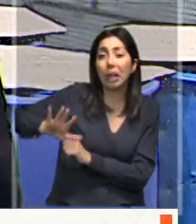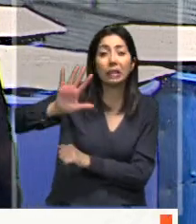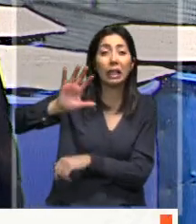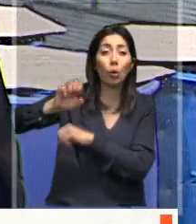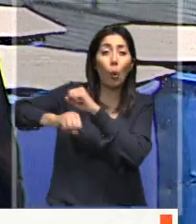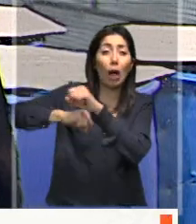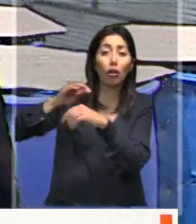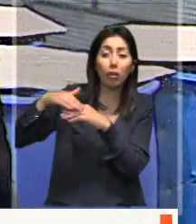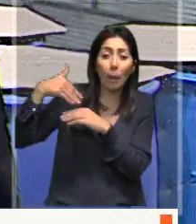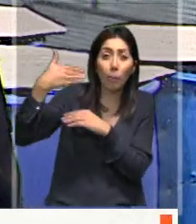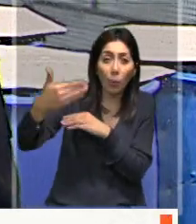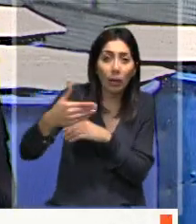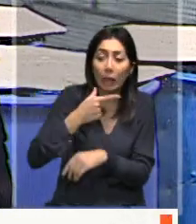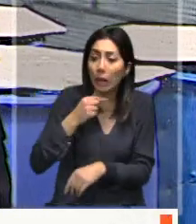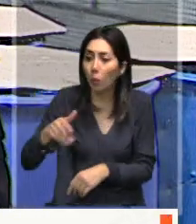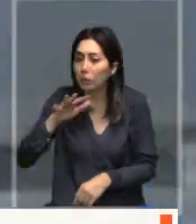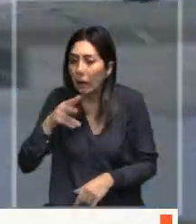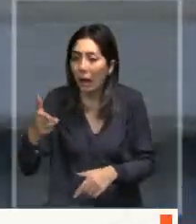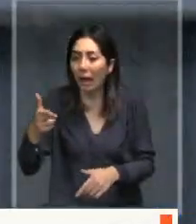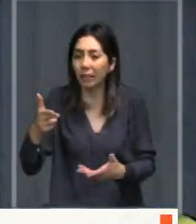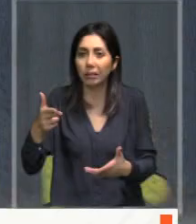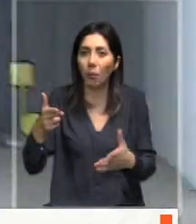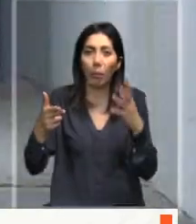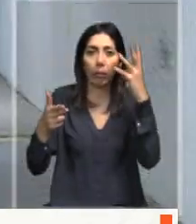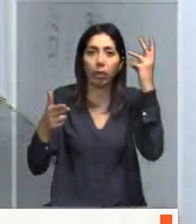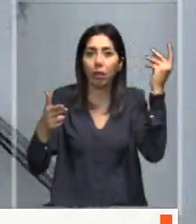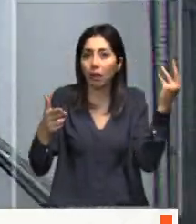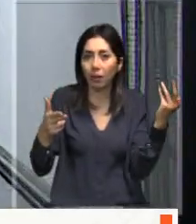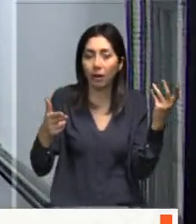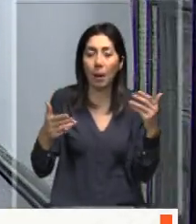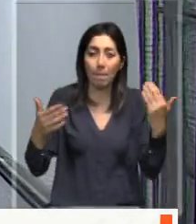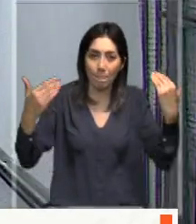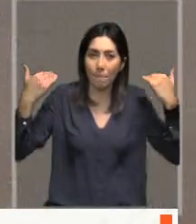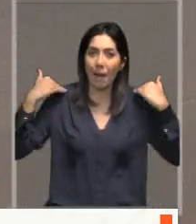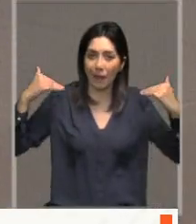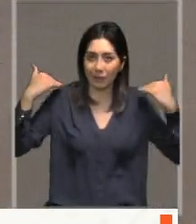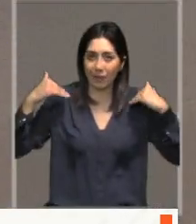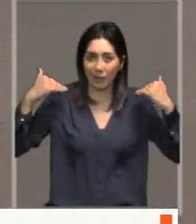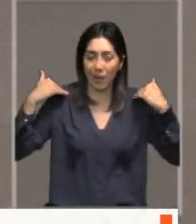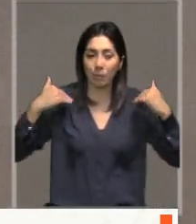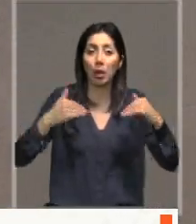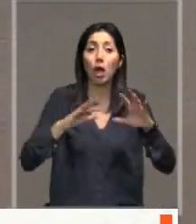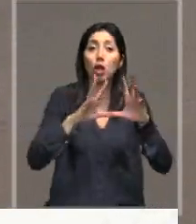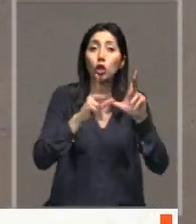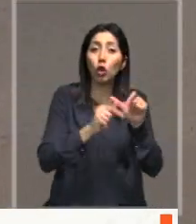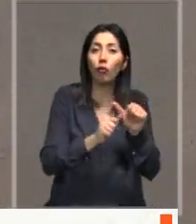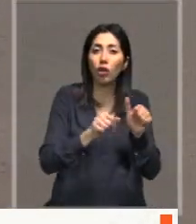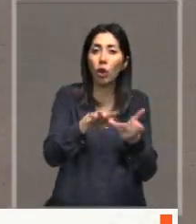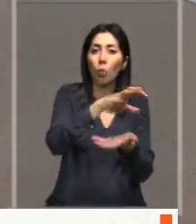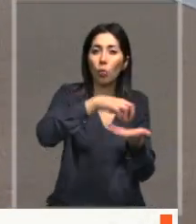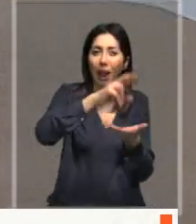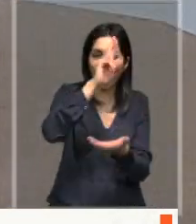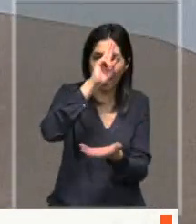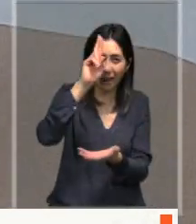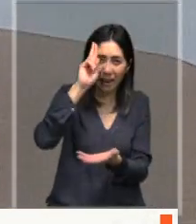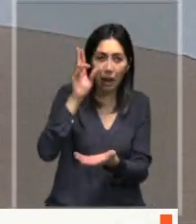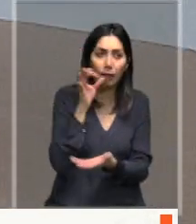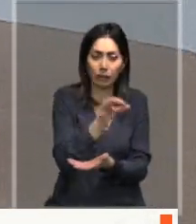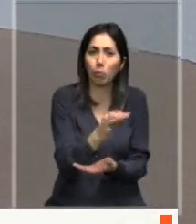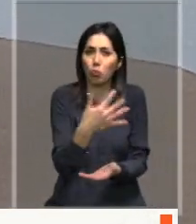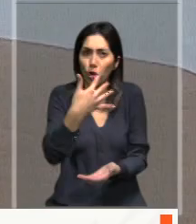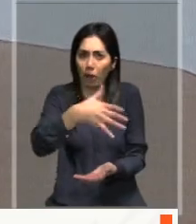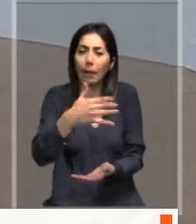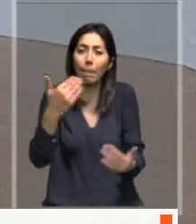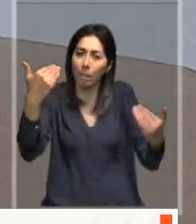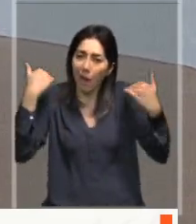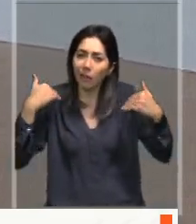Si quiere utilizarla, no tiene la práctica necesaria. La práctica, según el Club de Tiro de la Reina, es fundamental para mejorar los estándares. Y